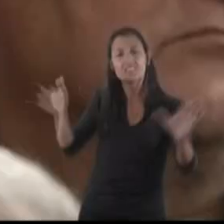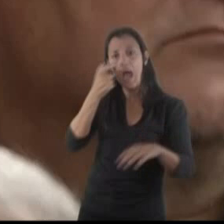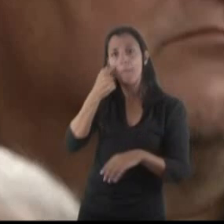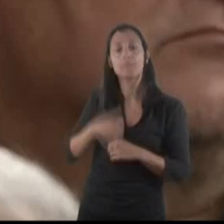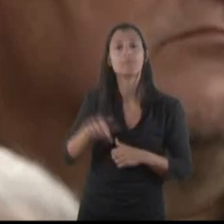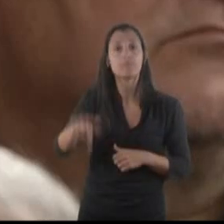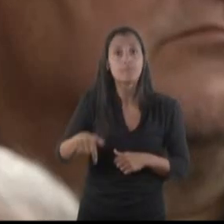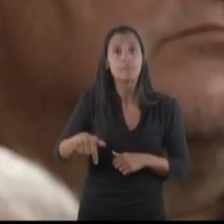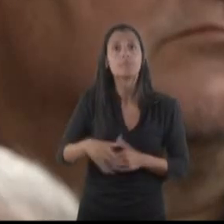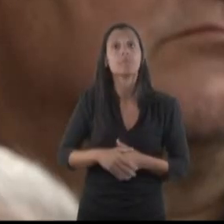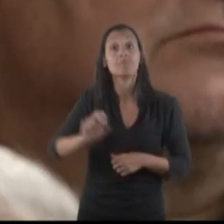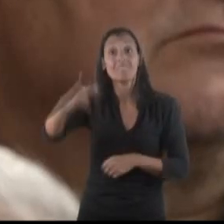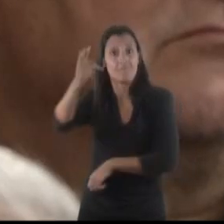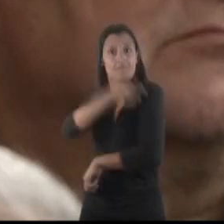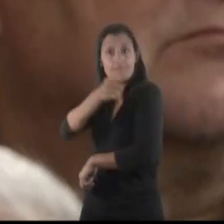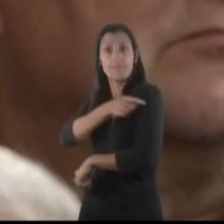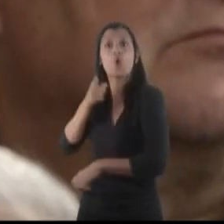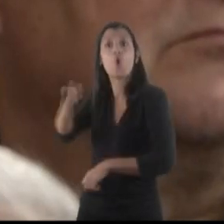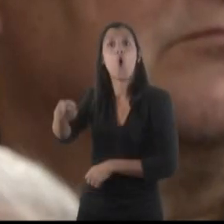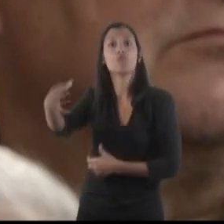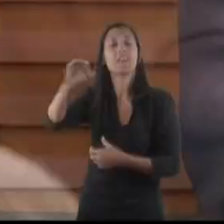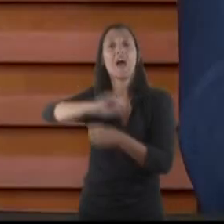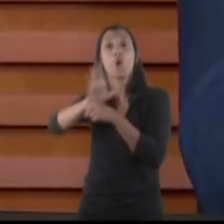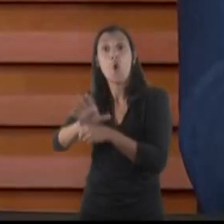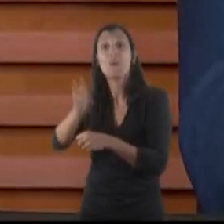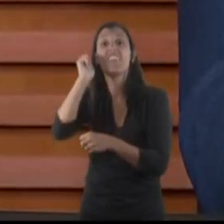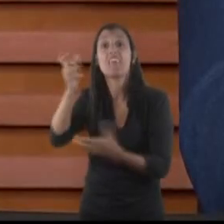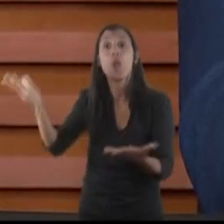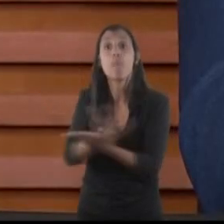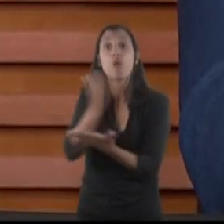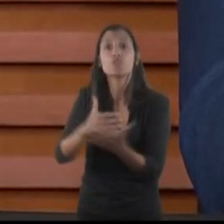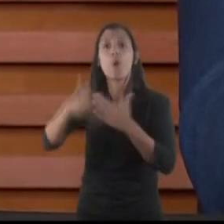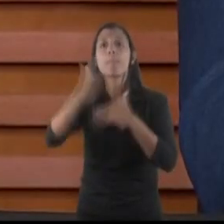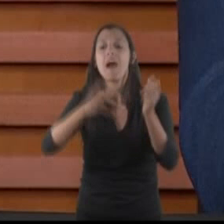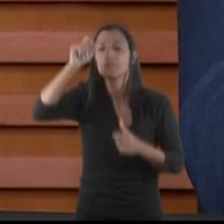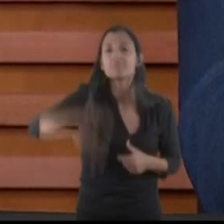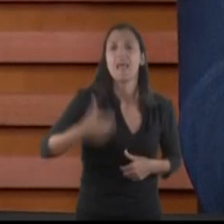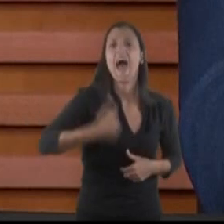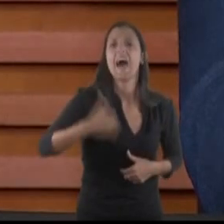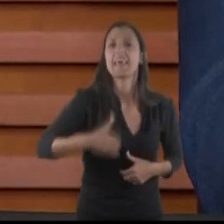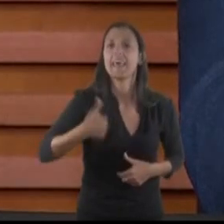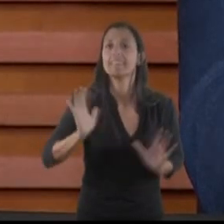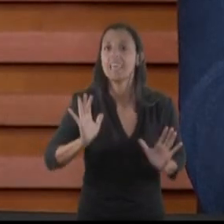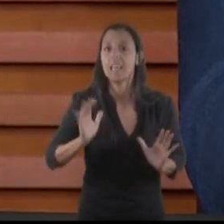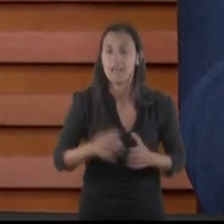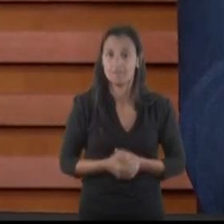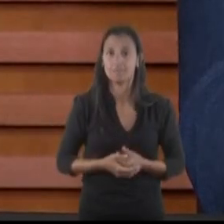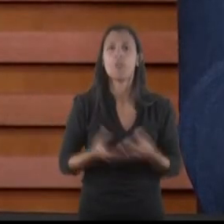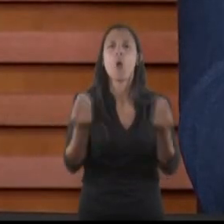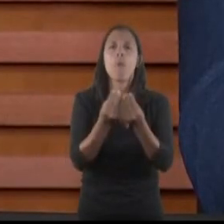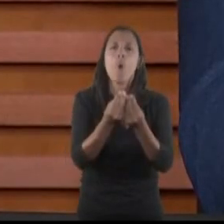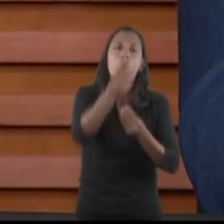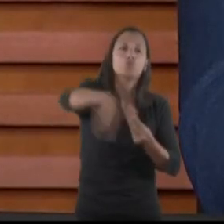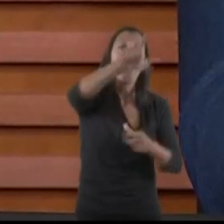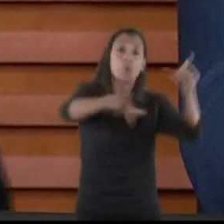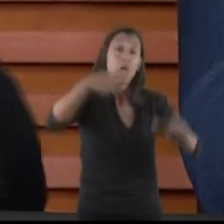fase 3 de la vacuna contra el COVID hecha por argentinos. Y muchos de ustedes, alguien que